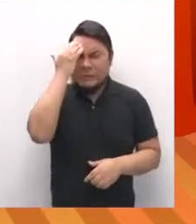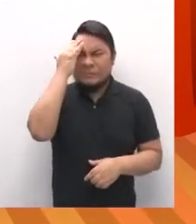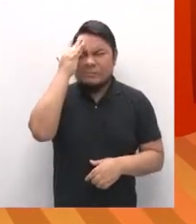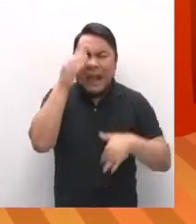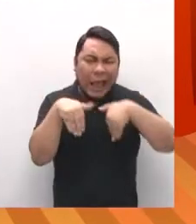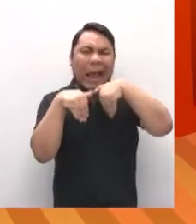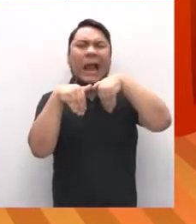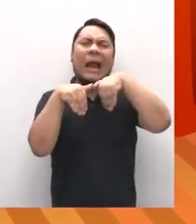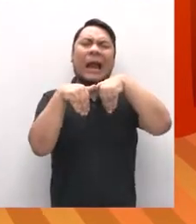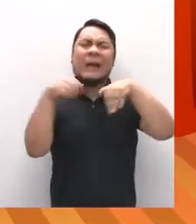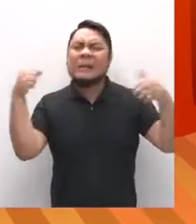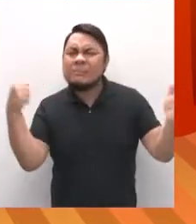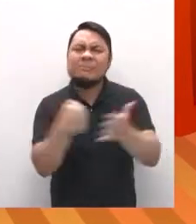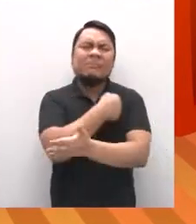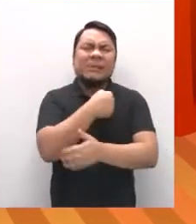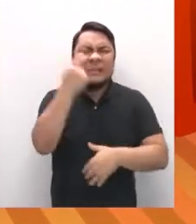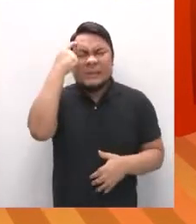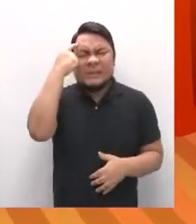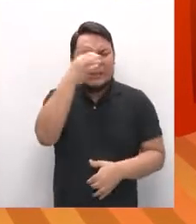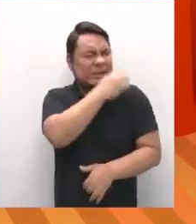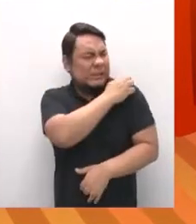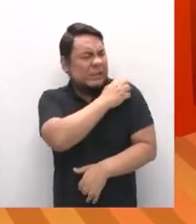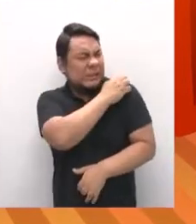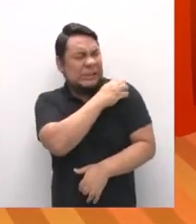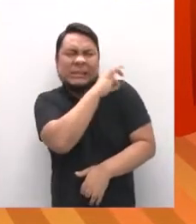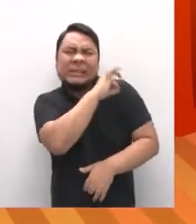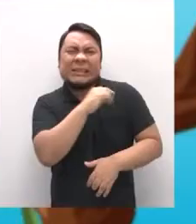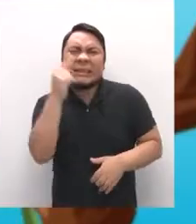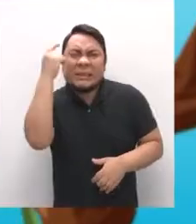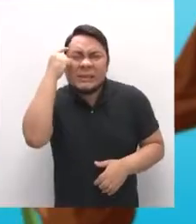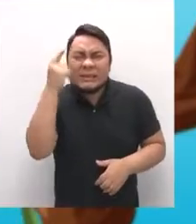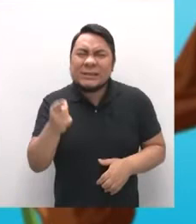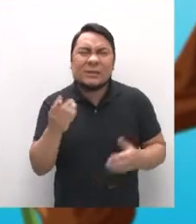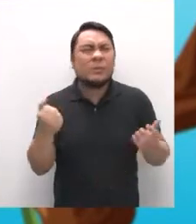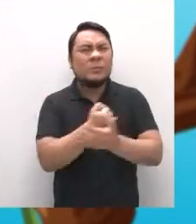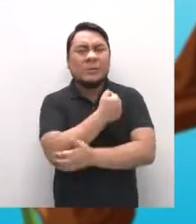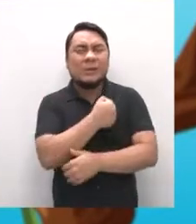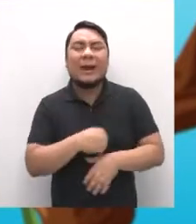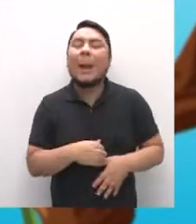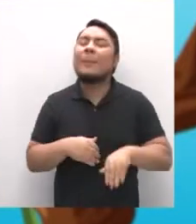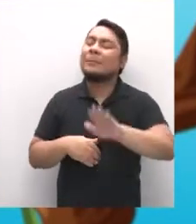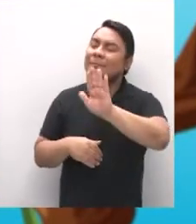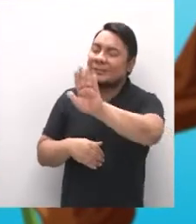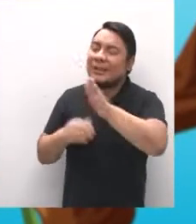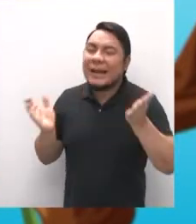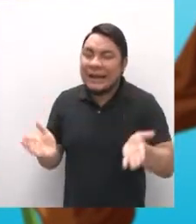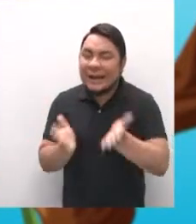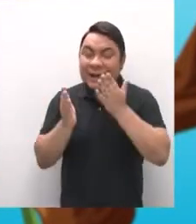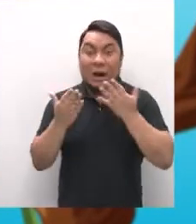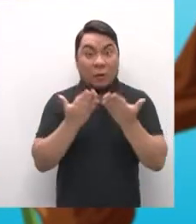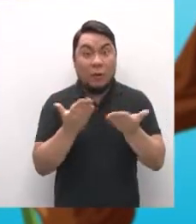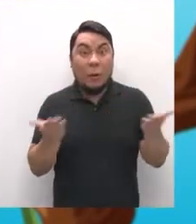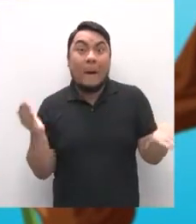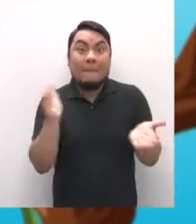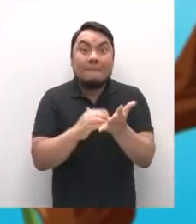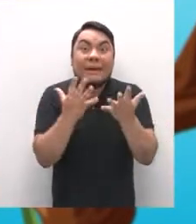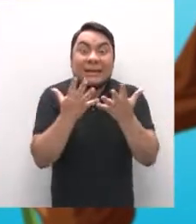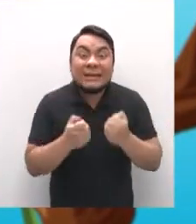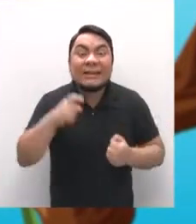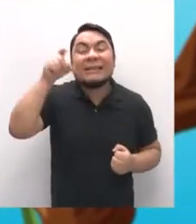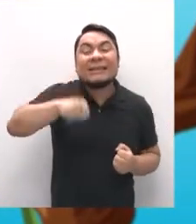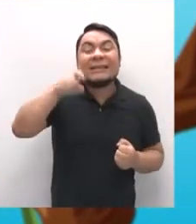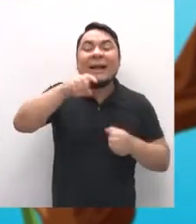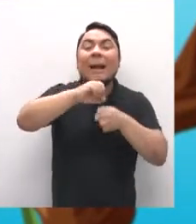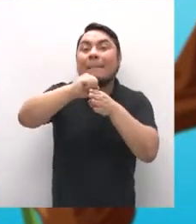¡Me llevan las pulgas! No entiendo por qué no me sale este truco. Ánimo, querido Chancay. Las cosas que más quieres necesitan